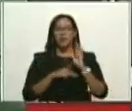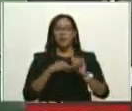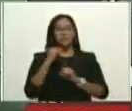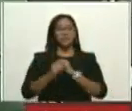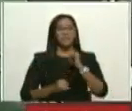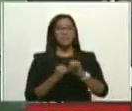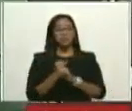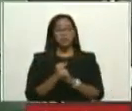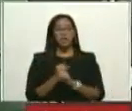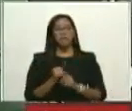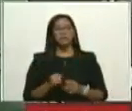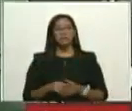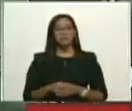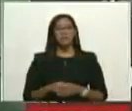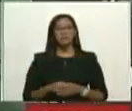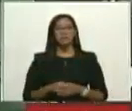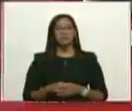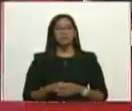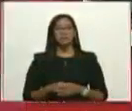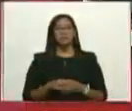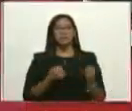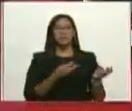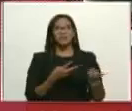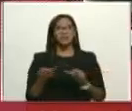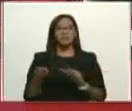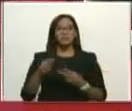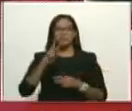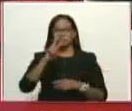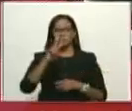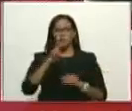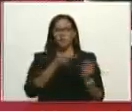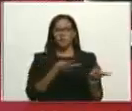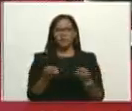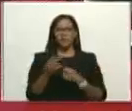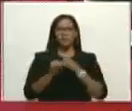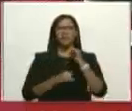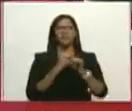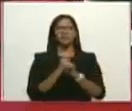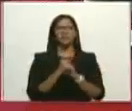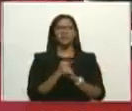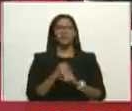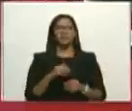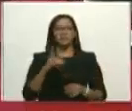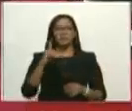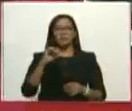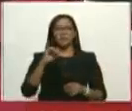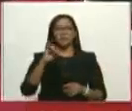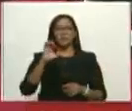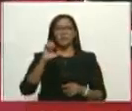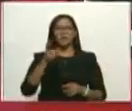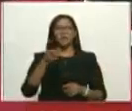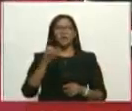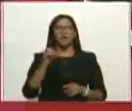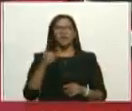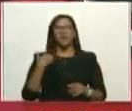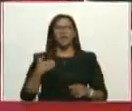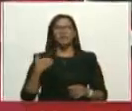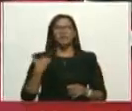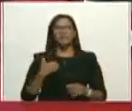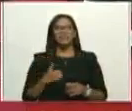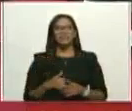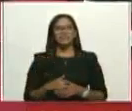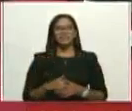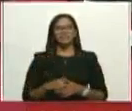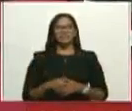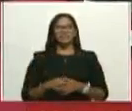además. Tengo aquí un invitado internacional, dos invitados internacionales por aquí. Por aquí está Diego, Diego de allá, Argentina.